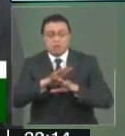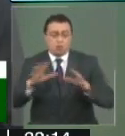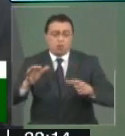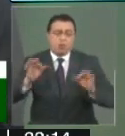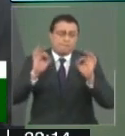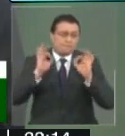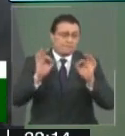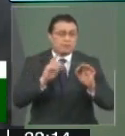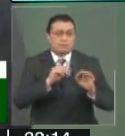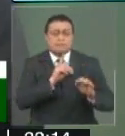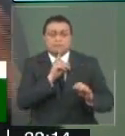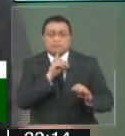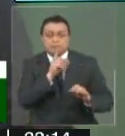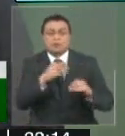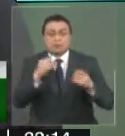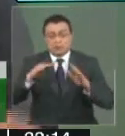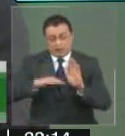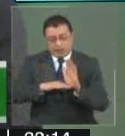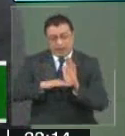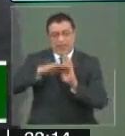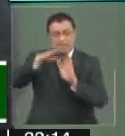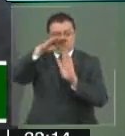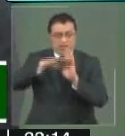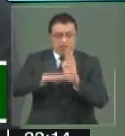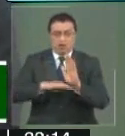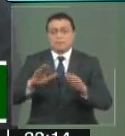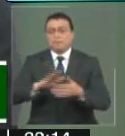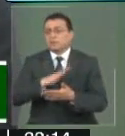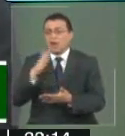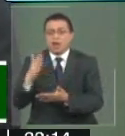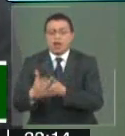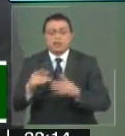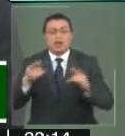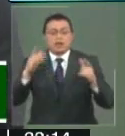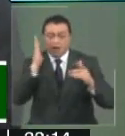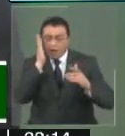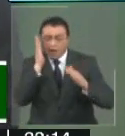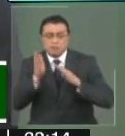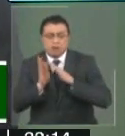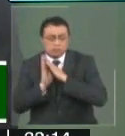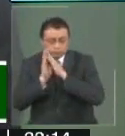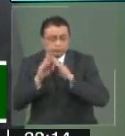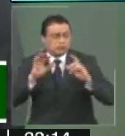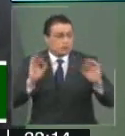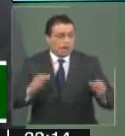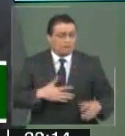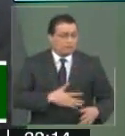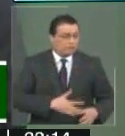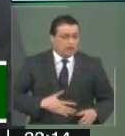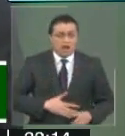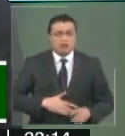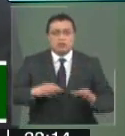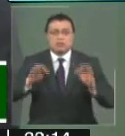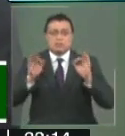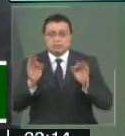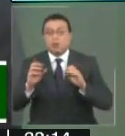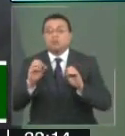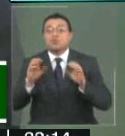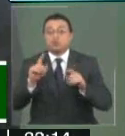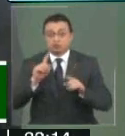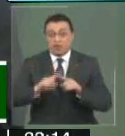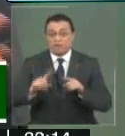organizados del elevador al apartamento, al alojamiento, el baño sobre todo, porque muchas